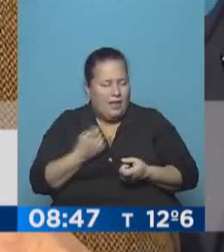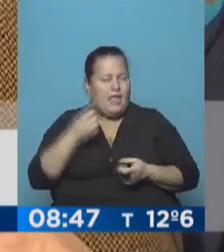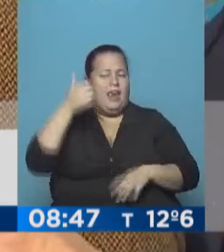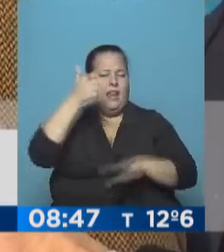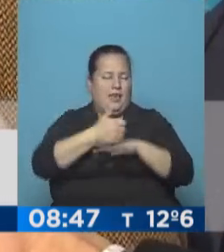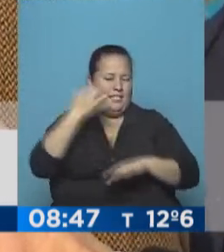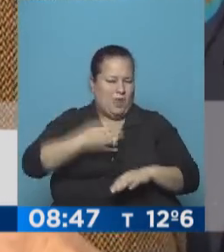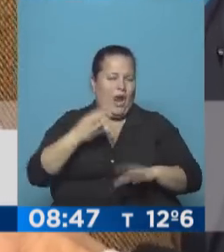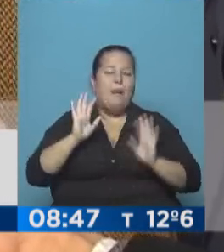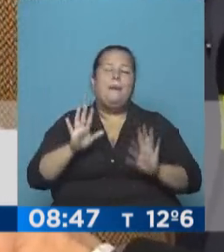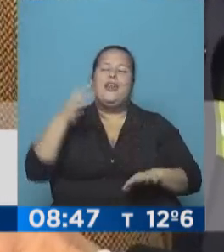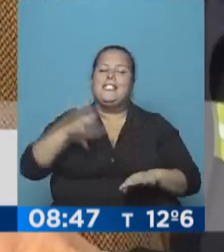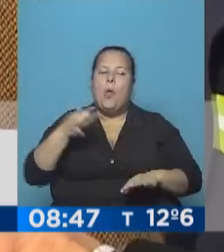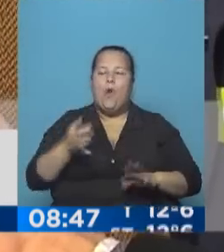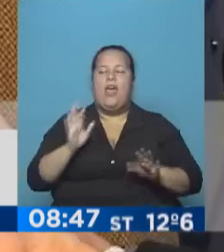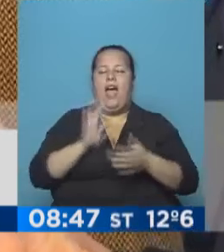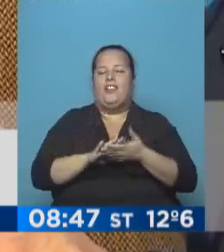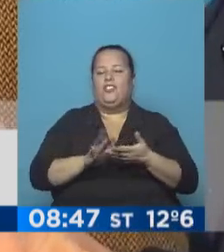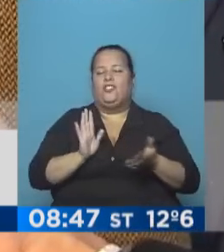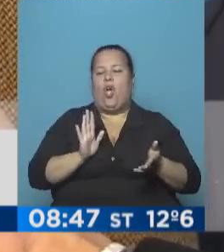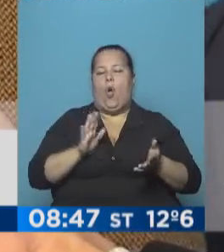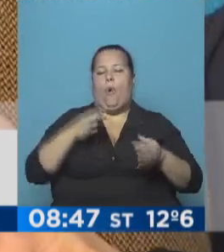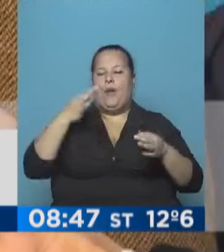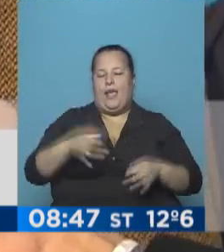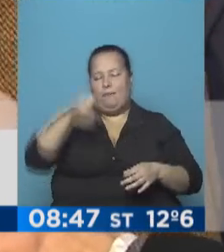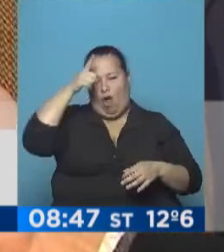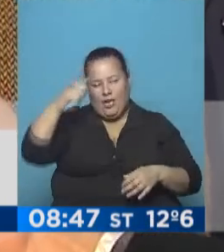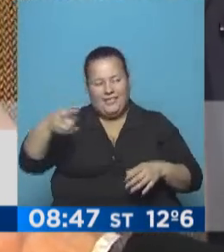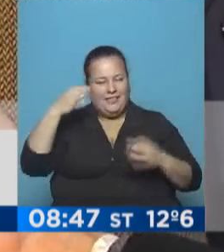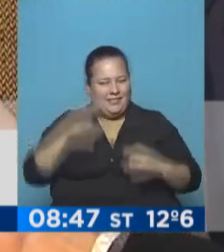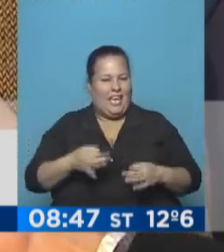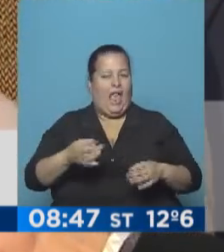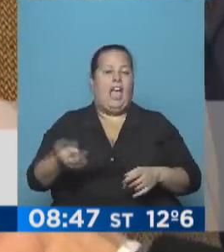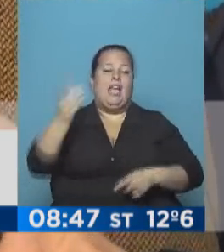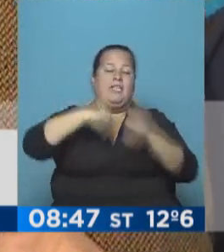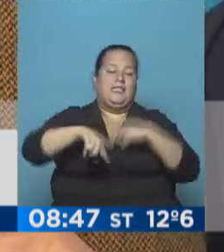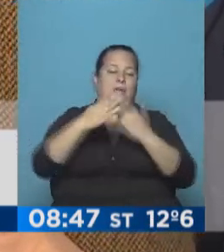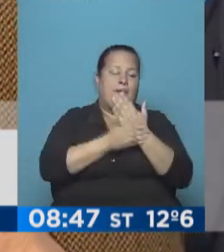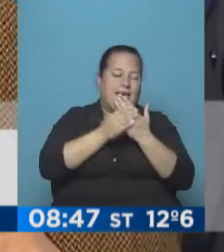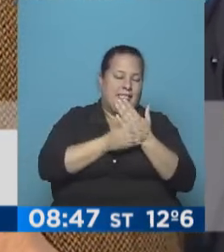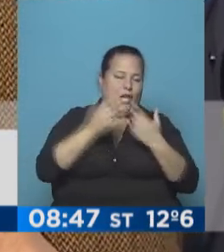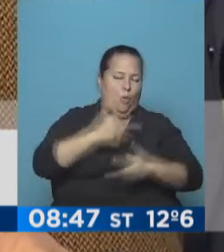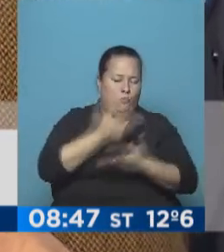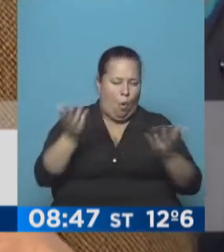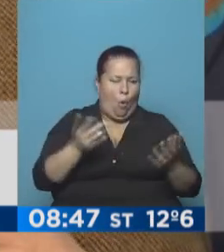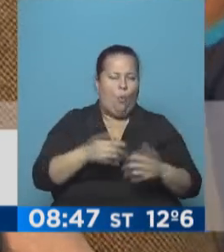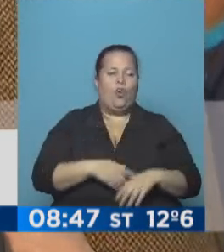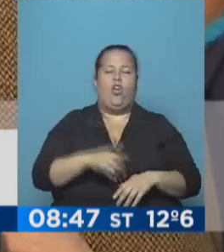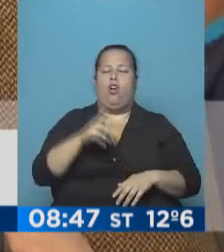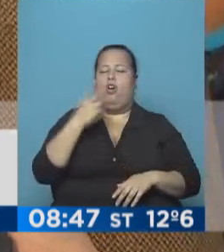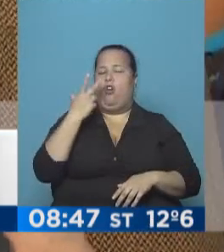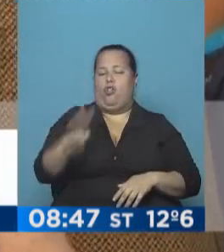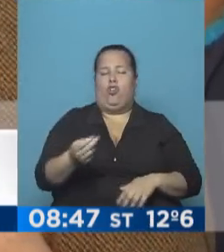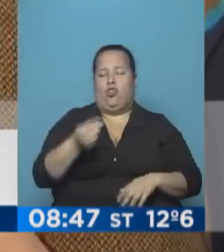queremos seguridad, pero una seguridad desde las fuerzas de seguridad. Ahora, si el Ministerio Público resigna